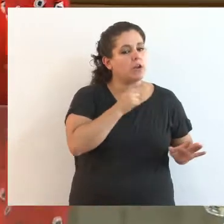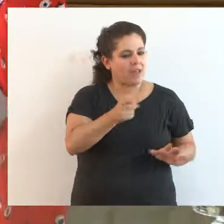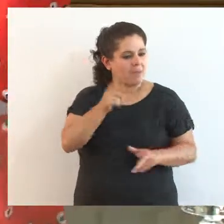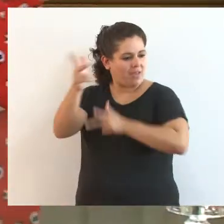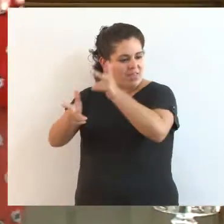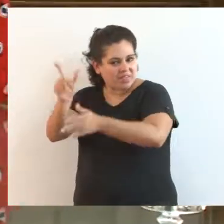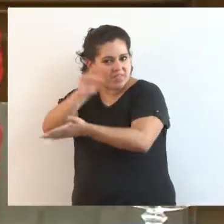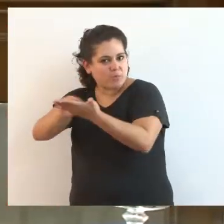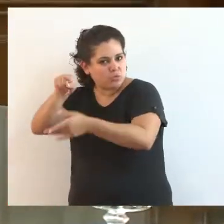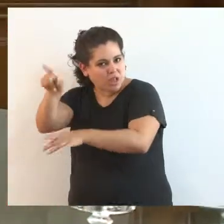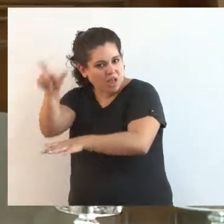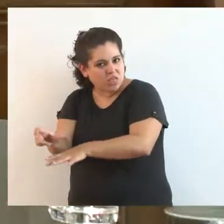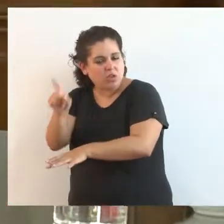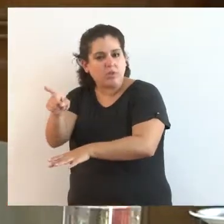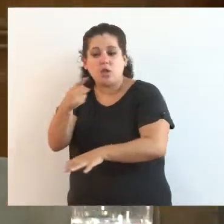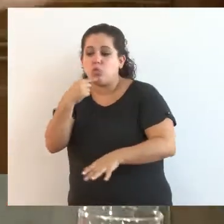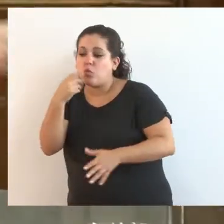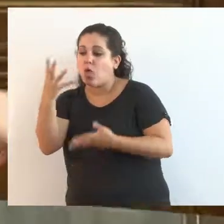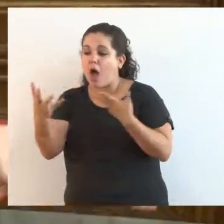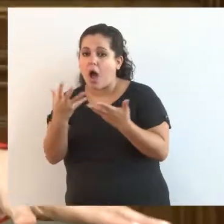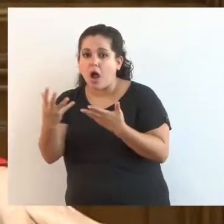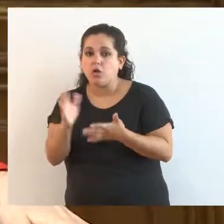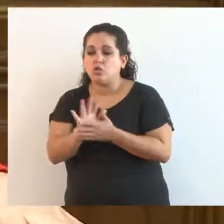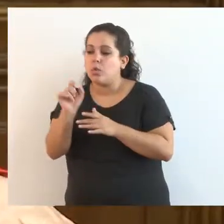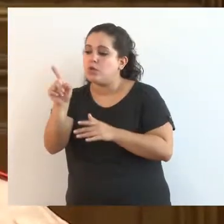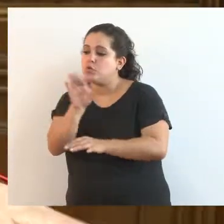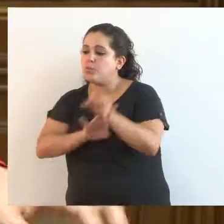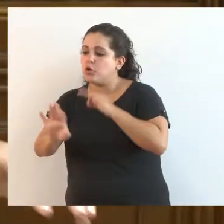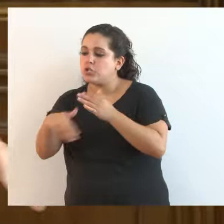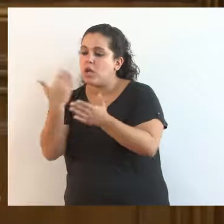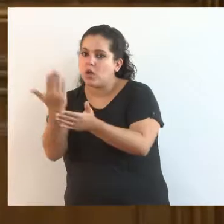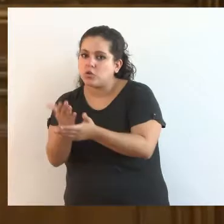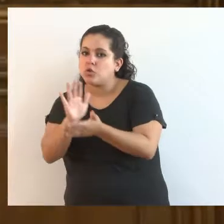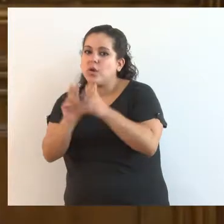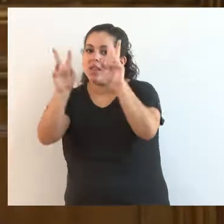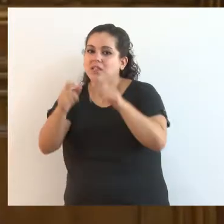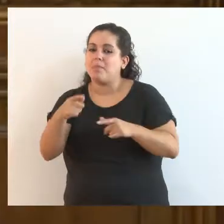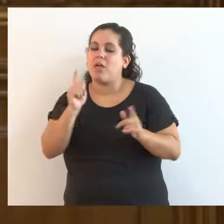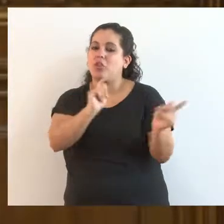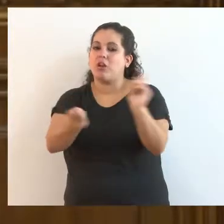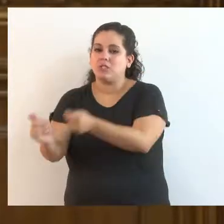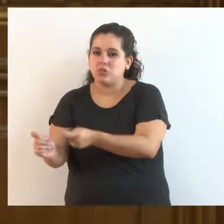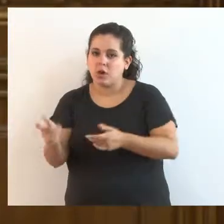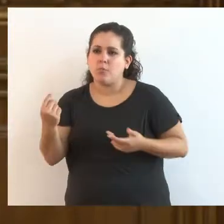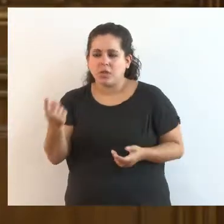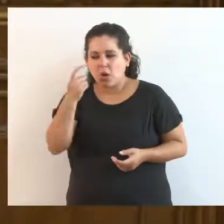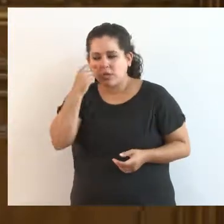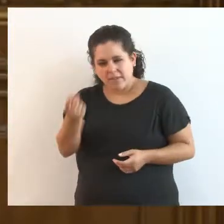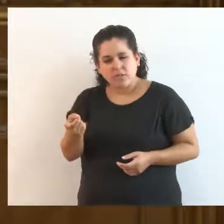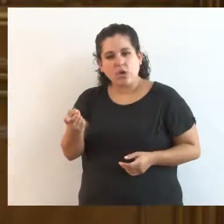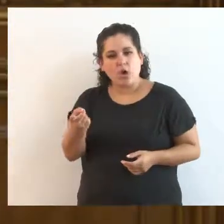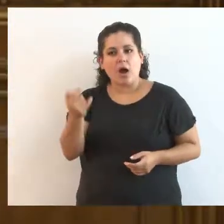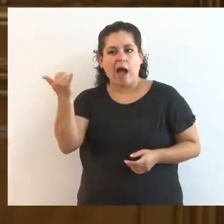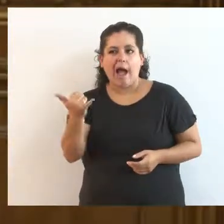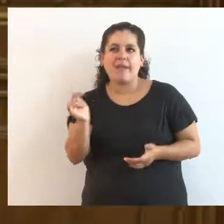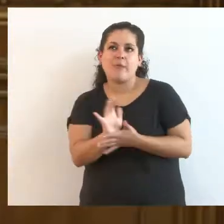también quiero darle participación al diputado Boscán, alguna duda respecto de su proyecto, el tema de las donaciones, porque